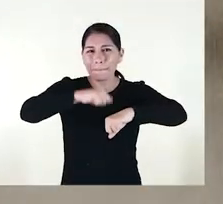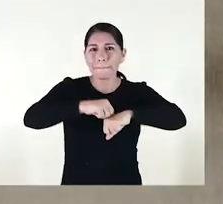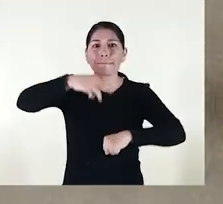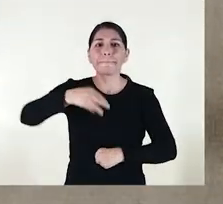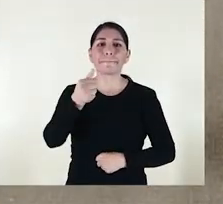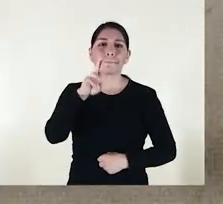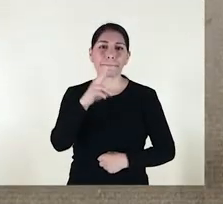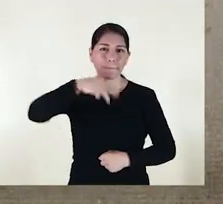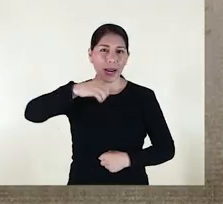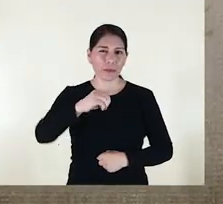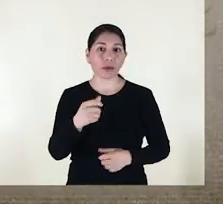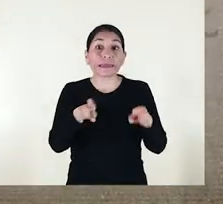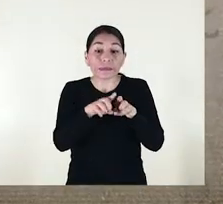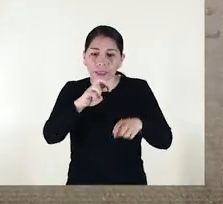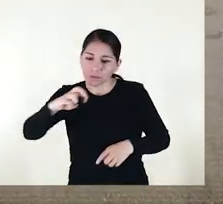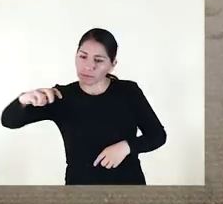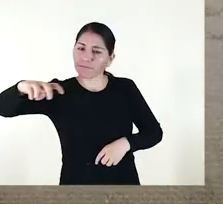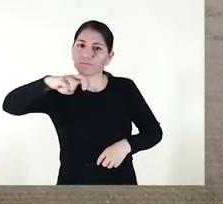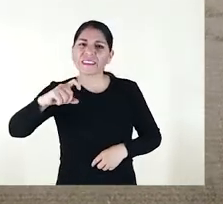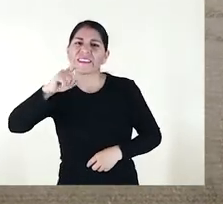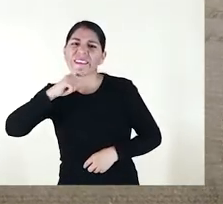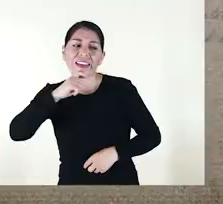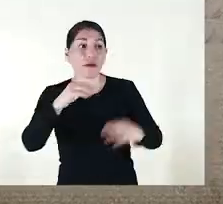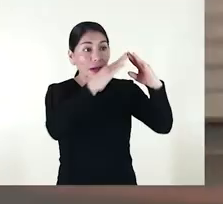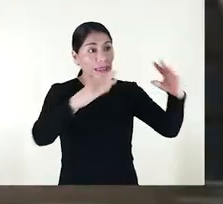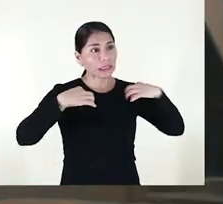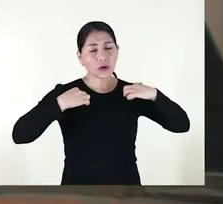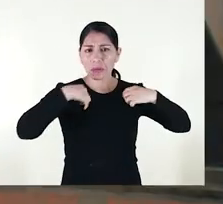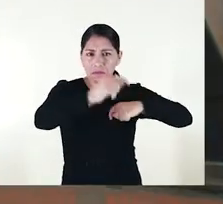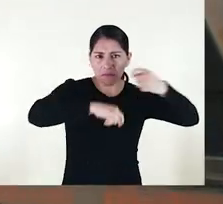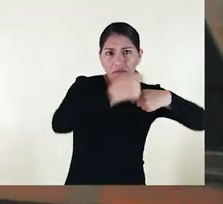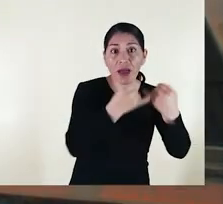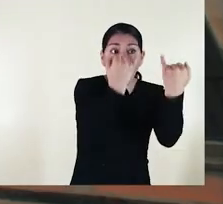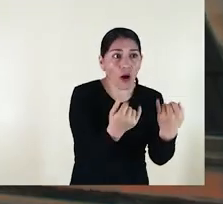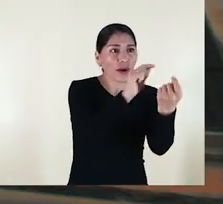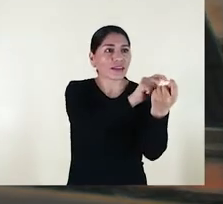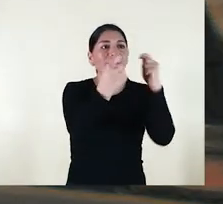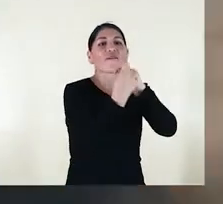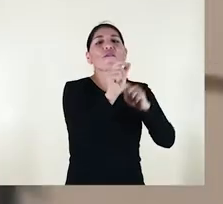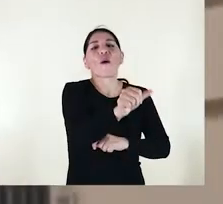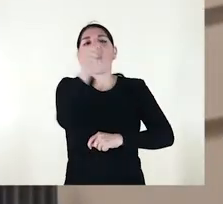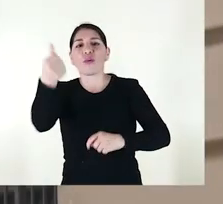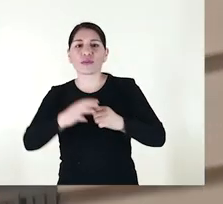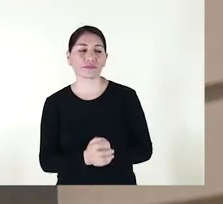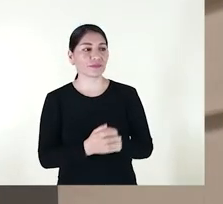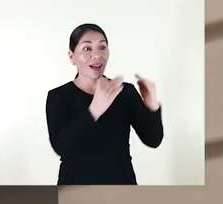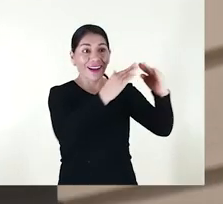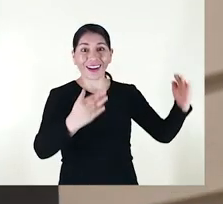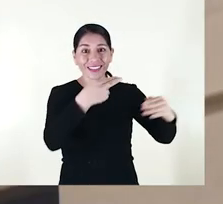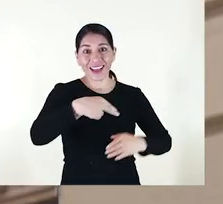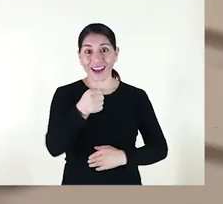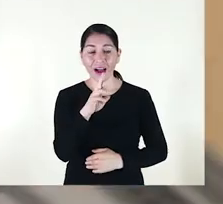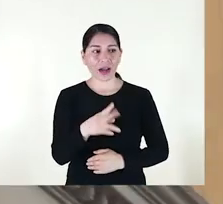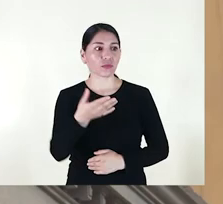y escaleras de fierro en caracol. La casa fue sede de una tienda de ropa y ha sido transformada recientemente para otro fin. La